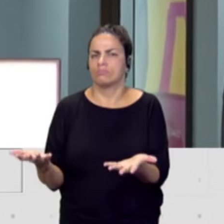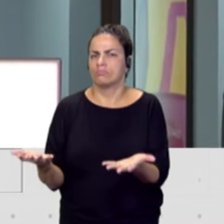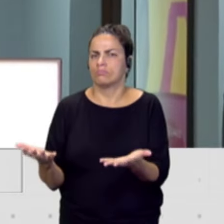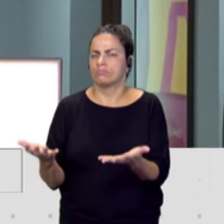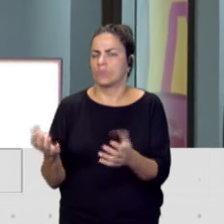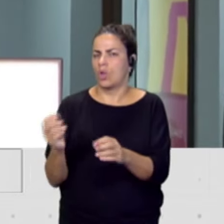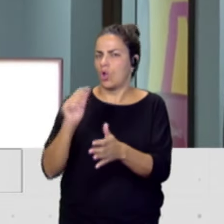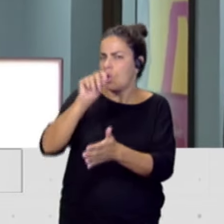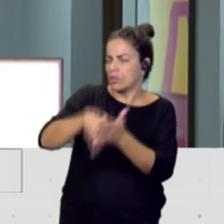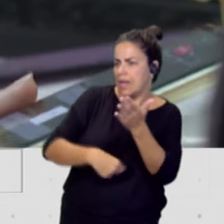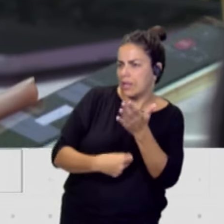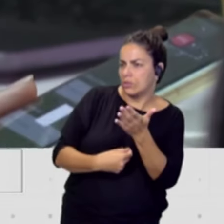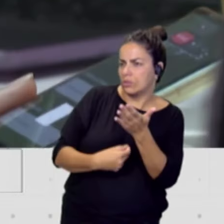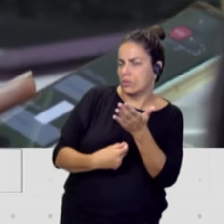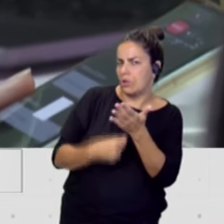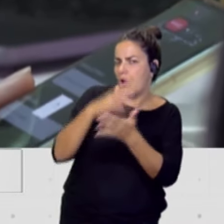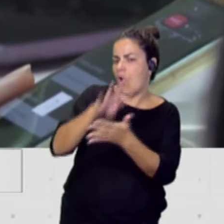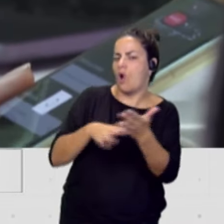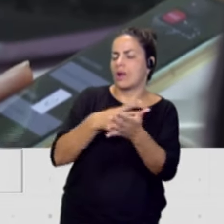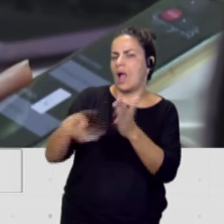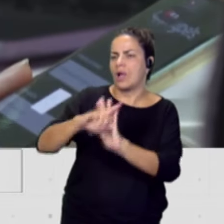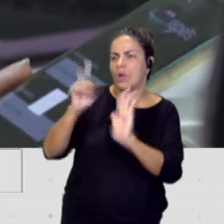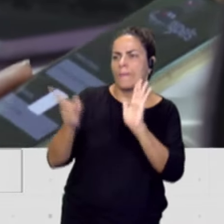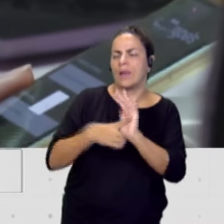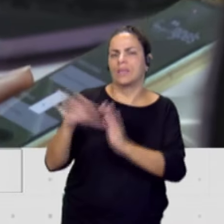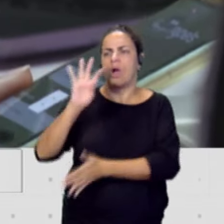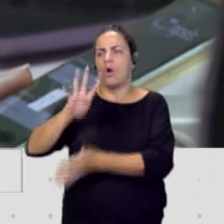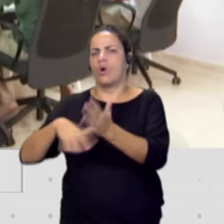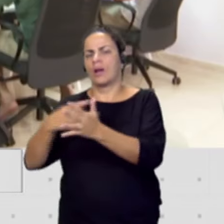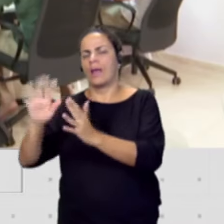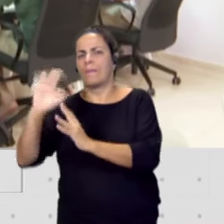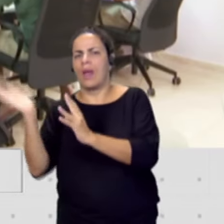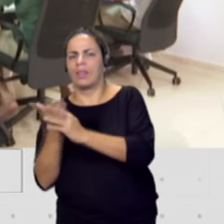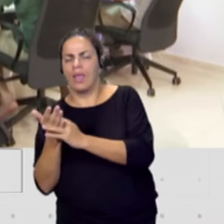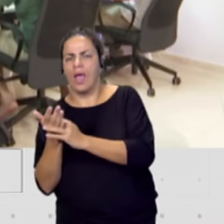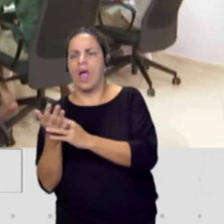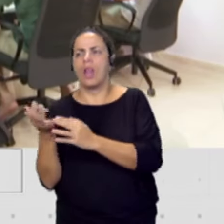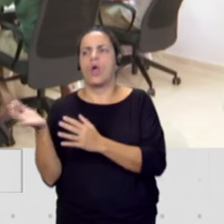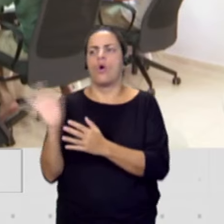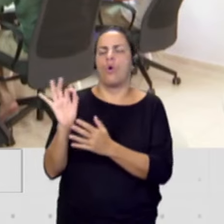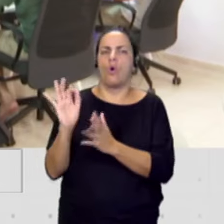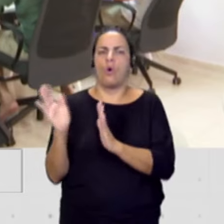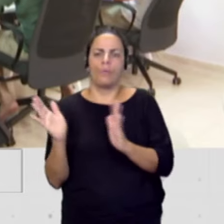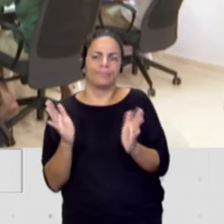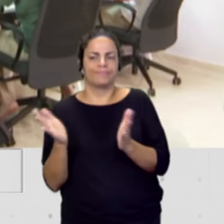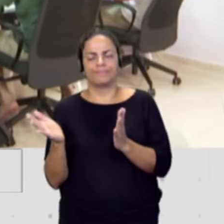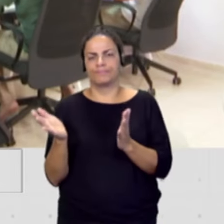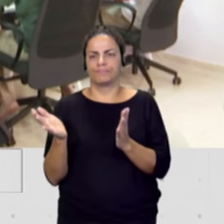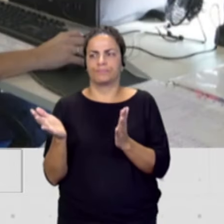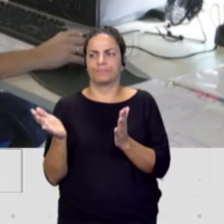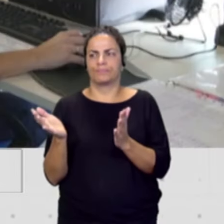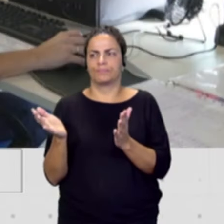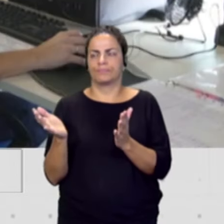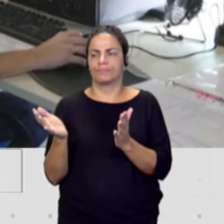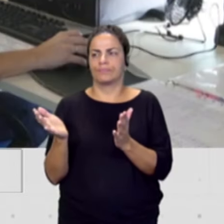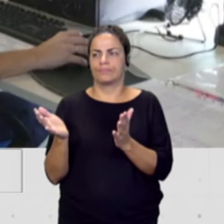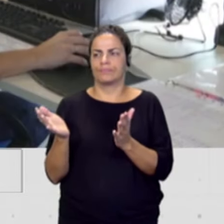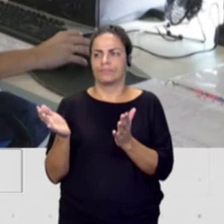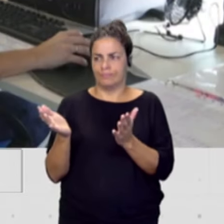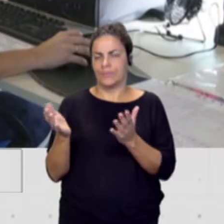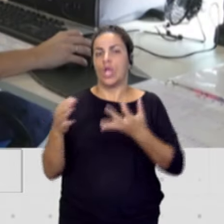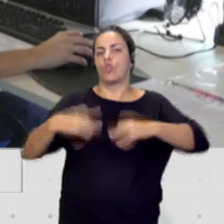jornada, o sea, las jornadas, jornadas completas, jornadas parciales? ¿En qué momentos o en qué tipo de contratos